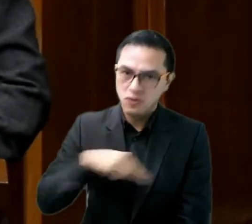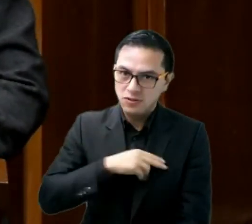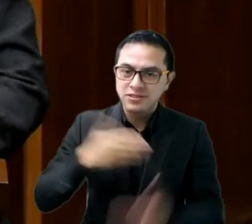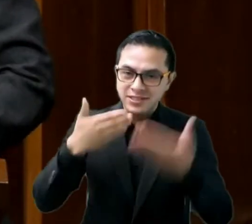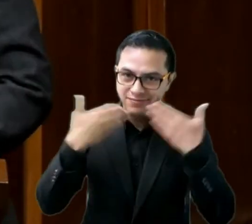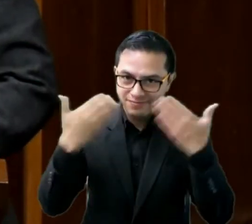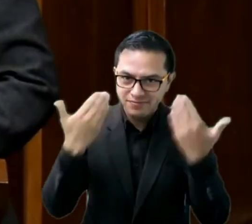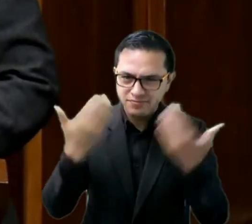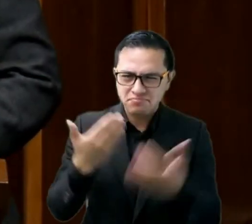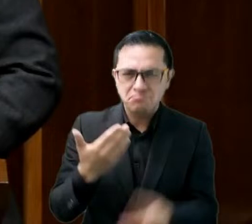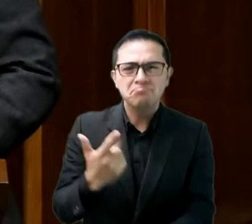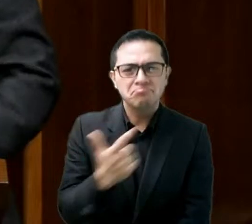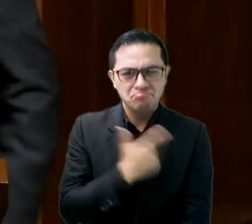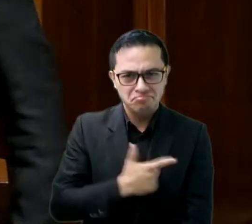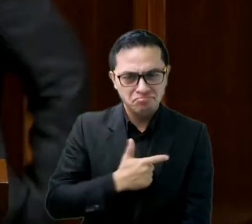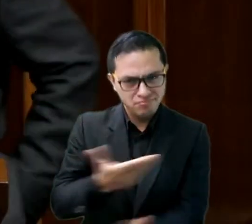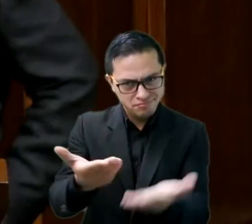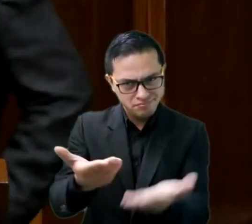diputada.